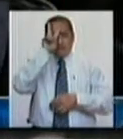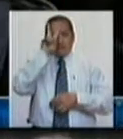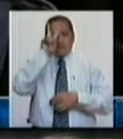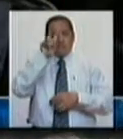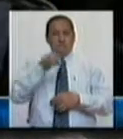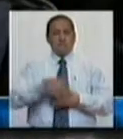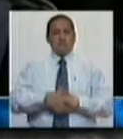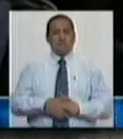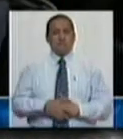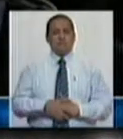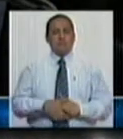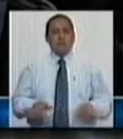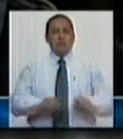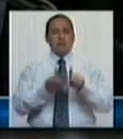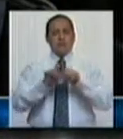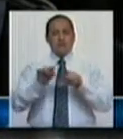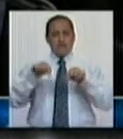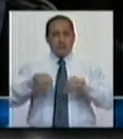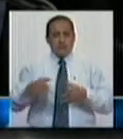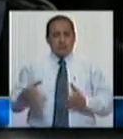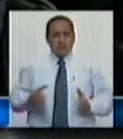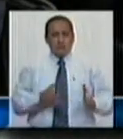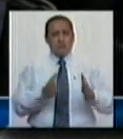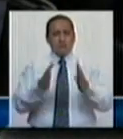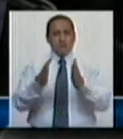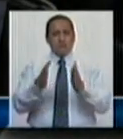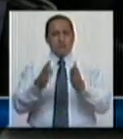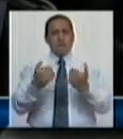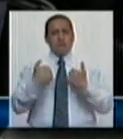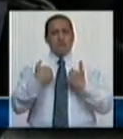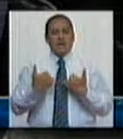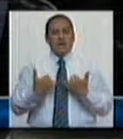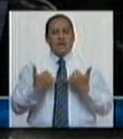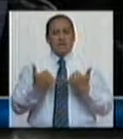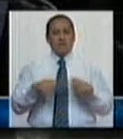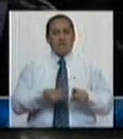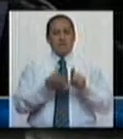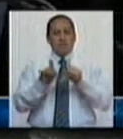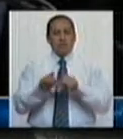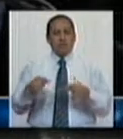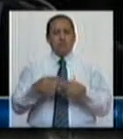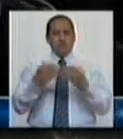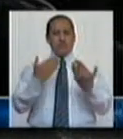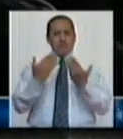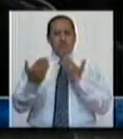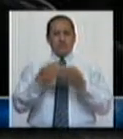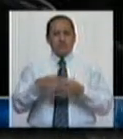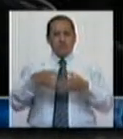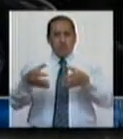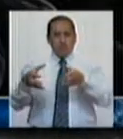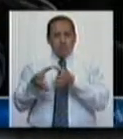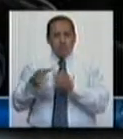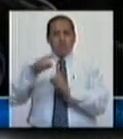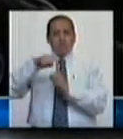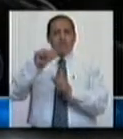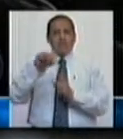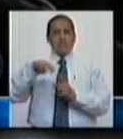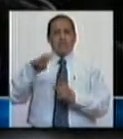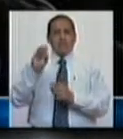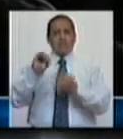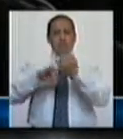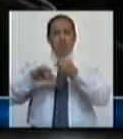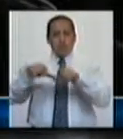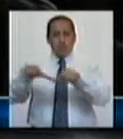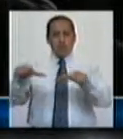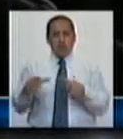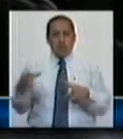Y estos caminos involucraban también un sistema de tambos, que eran los sitios